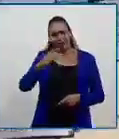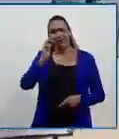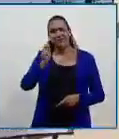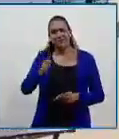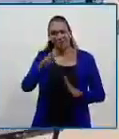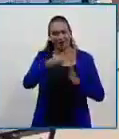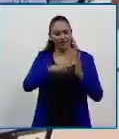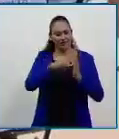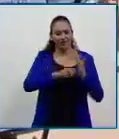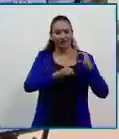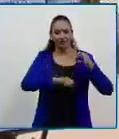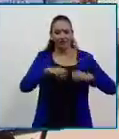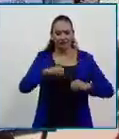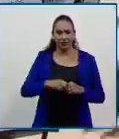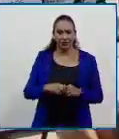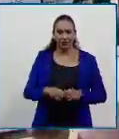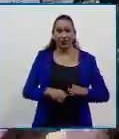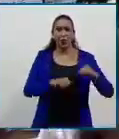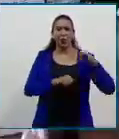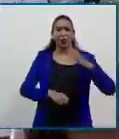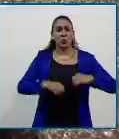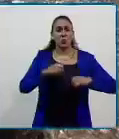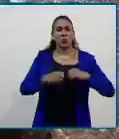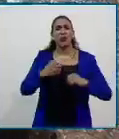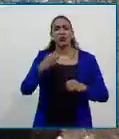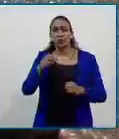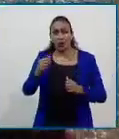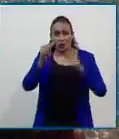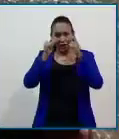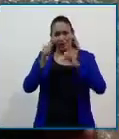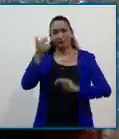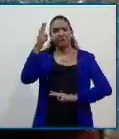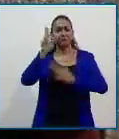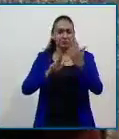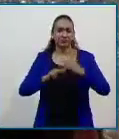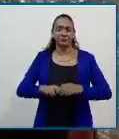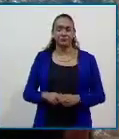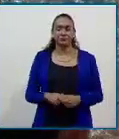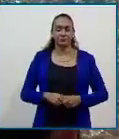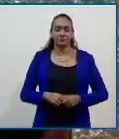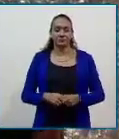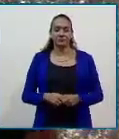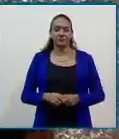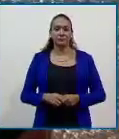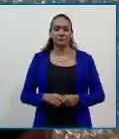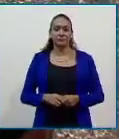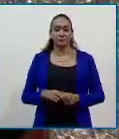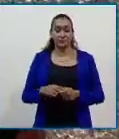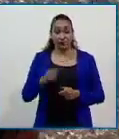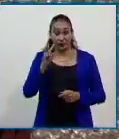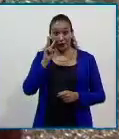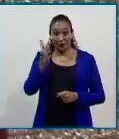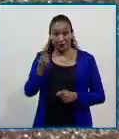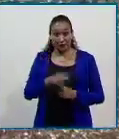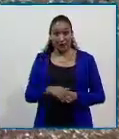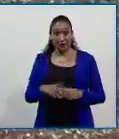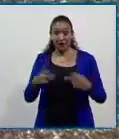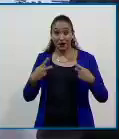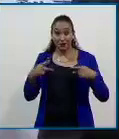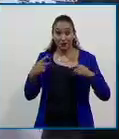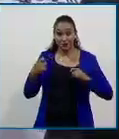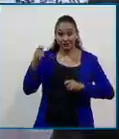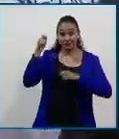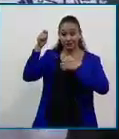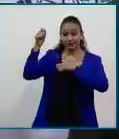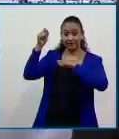Poder judicial, contrapeso nacional. Al dar a conocer su posicionamiento respecto a las reformas presentadas ante el Congreso de la